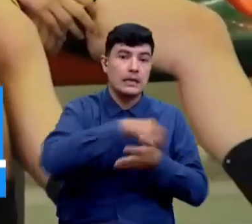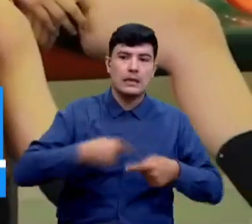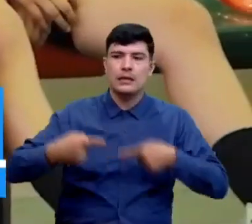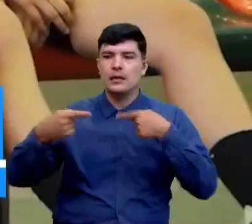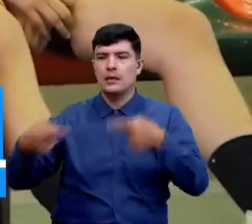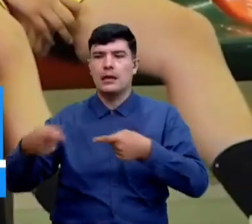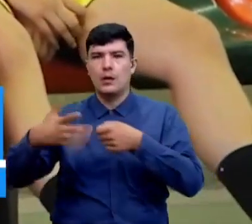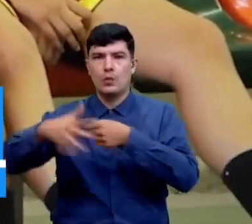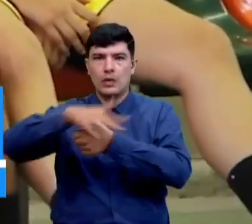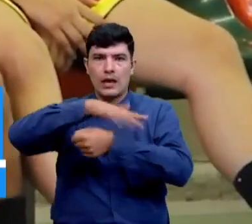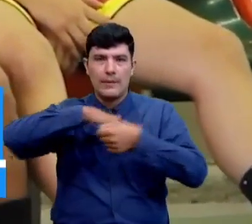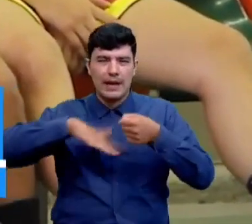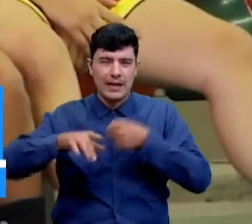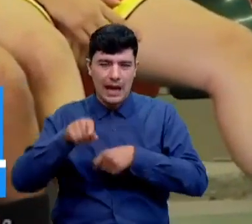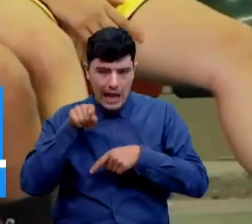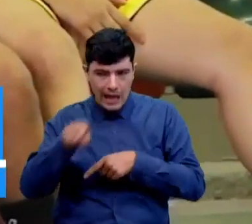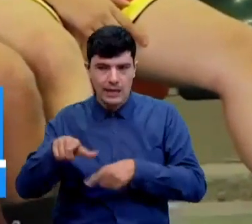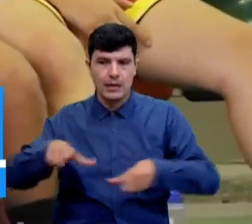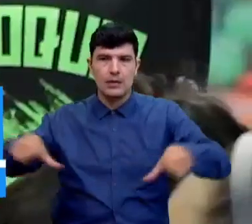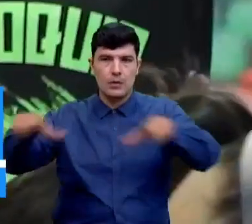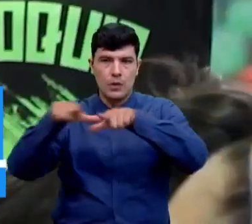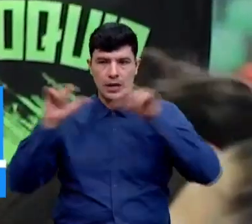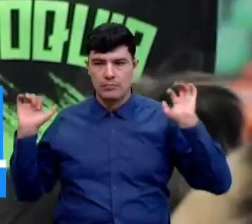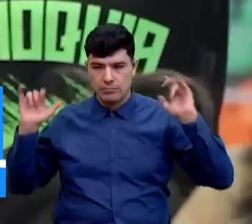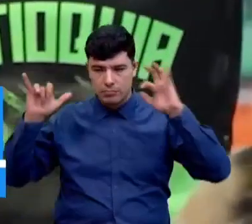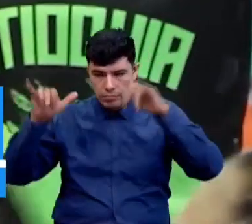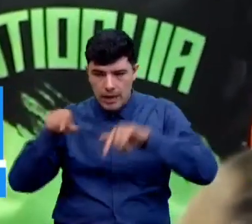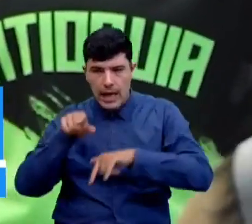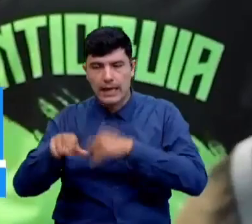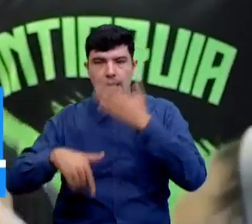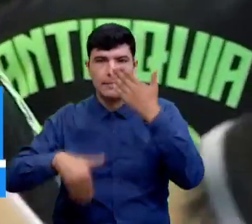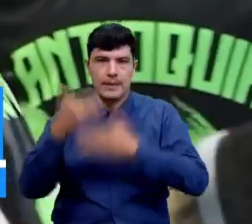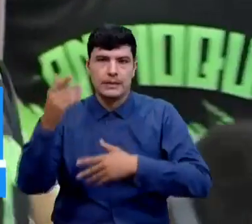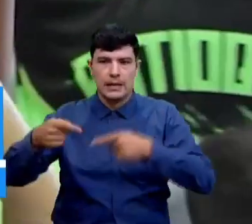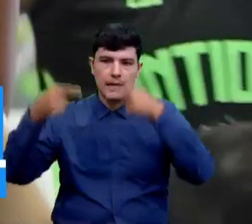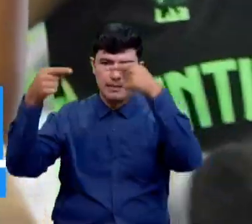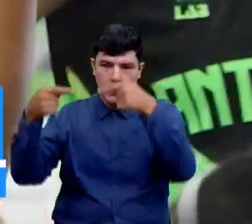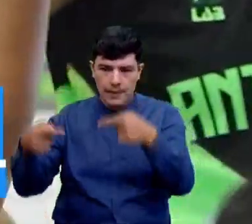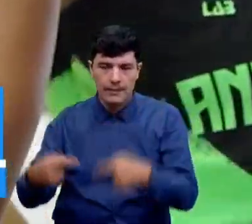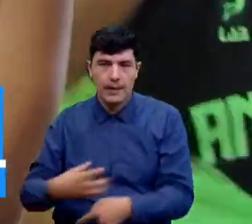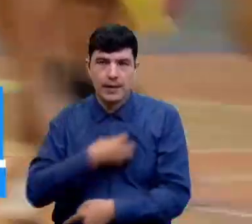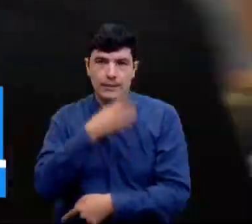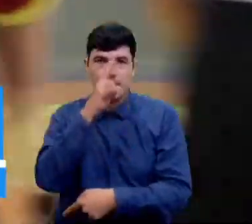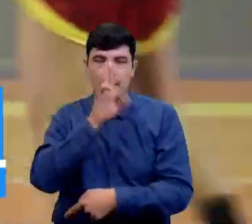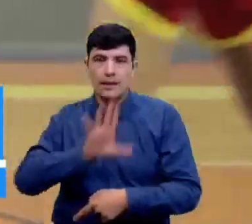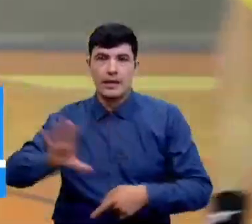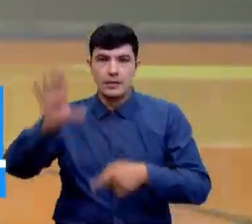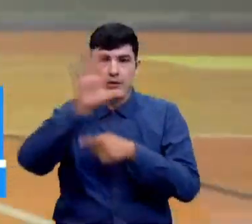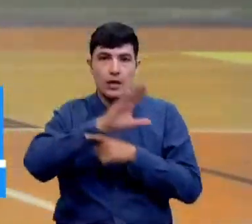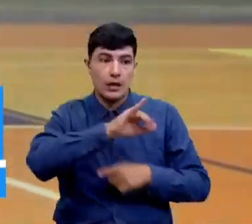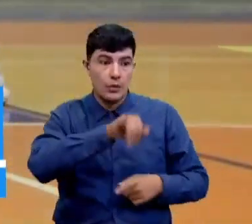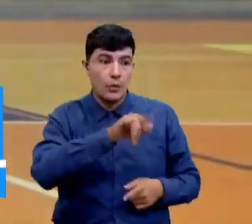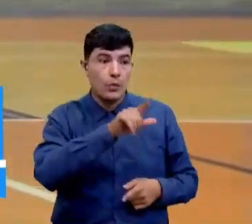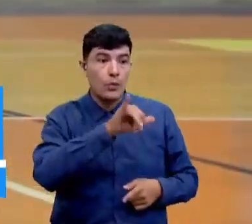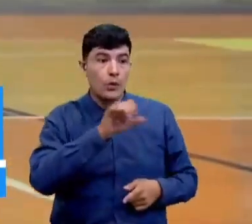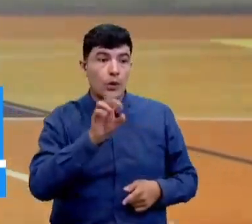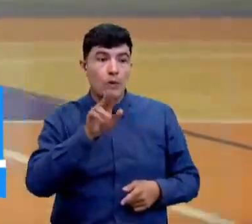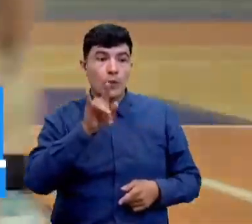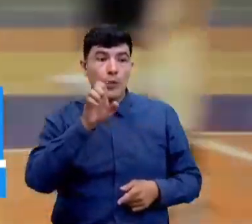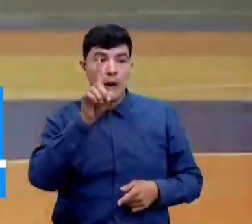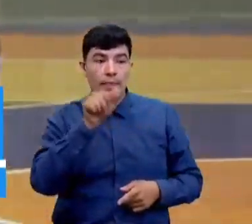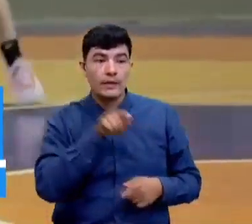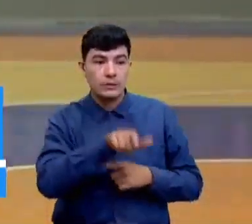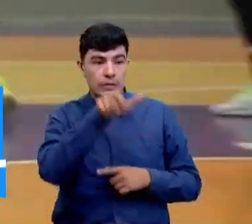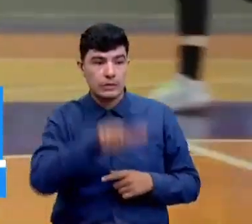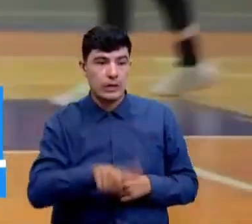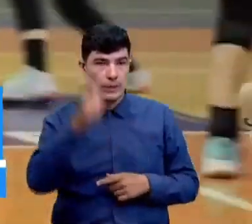a Cundinamarca. Allí entonces empezó la nueva fase de este campeonato nacional. Julio Rueda es el técnico de la Selección Santander,